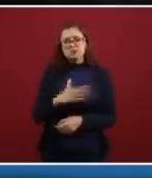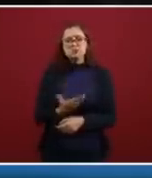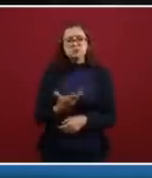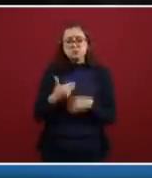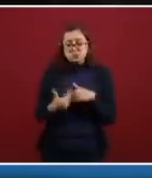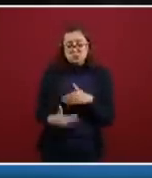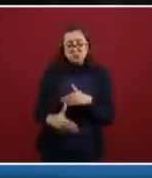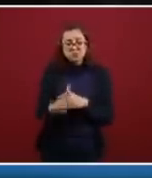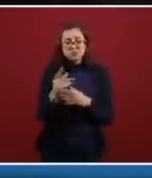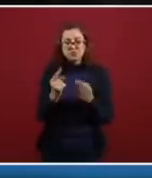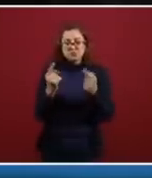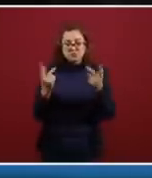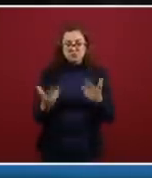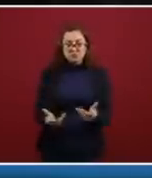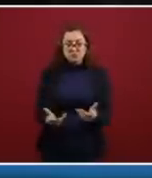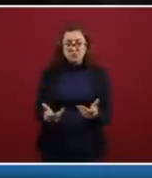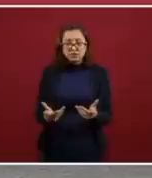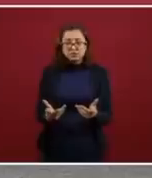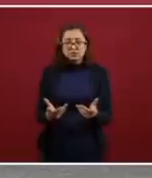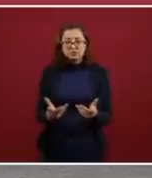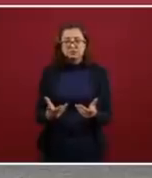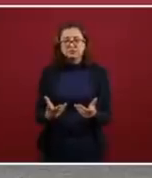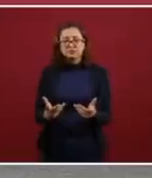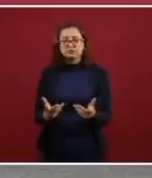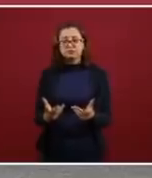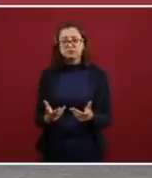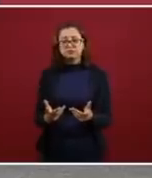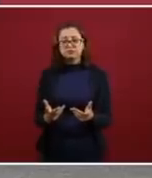va a hacer para que no nos